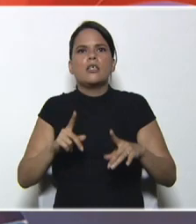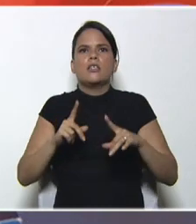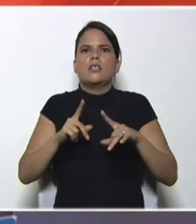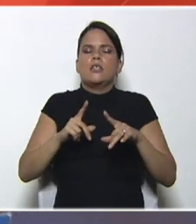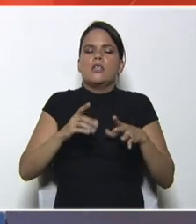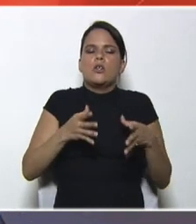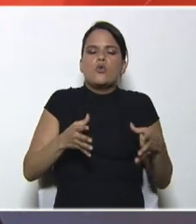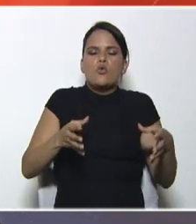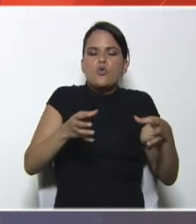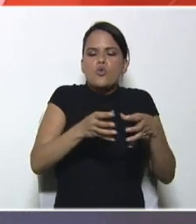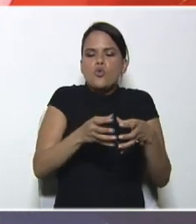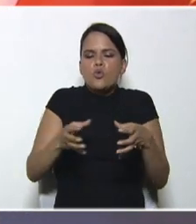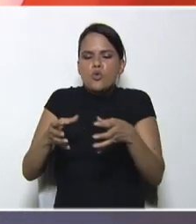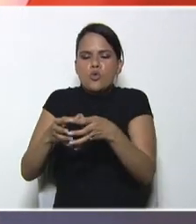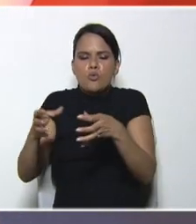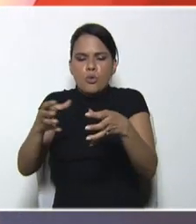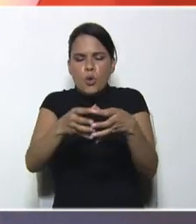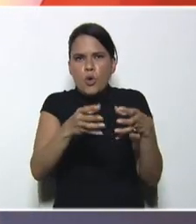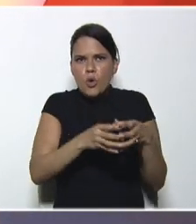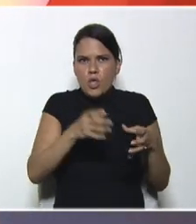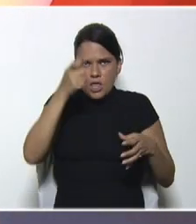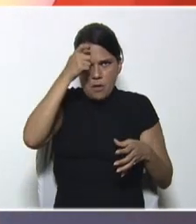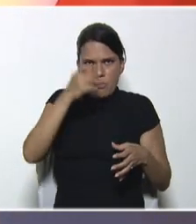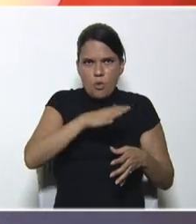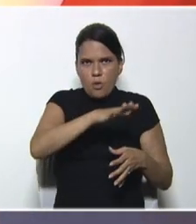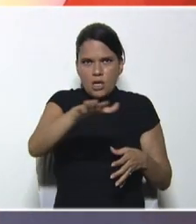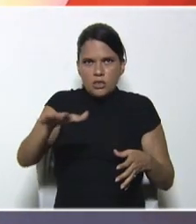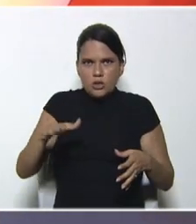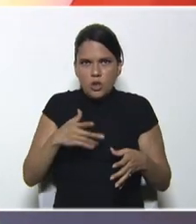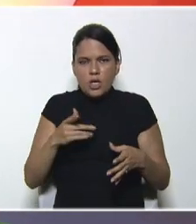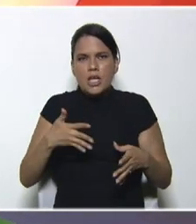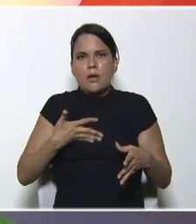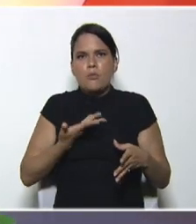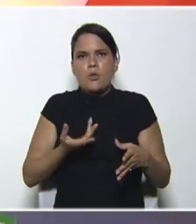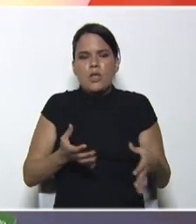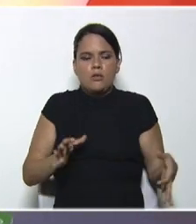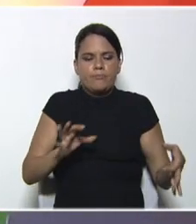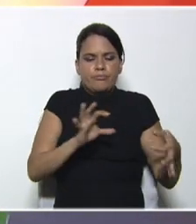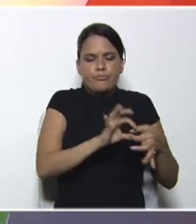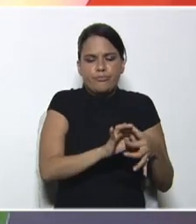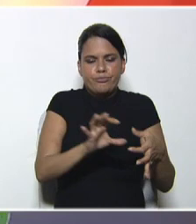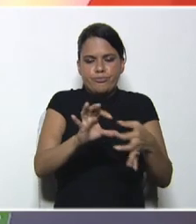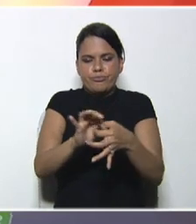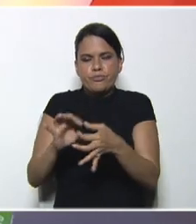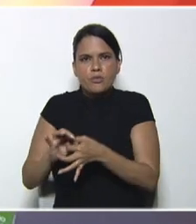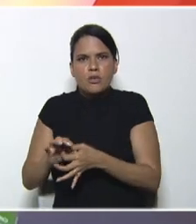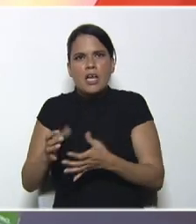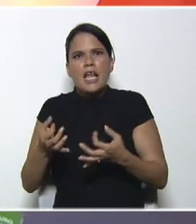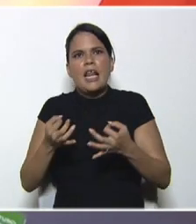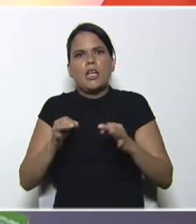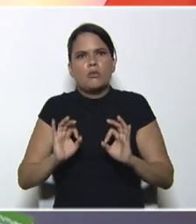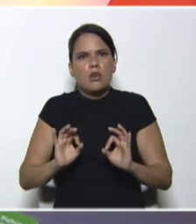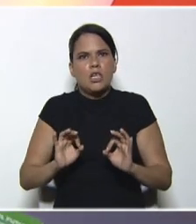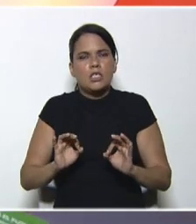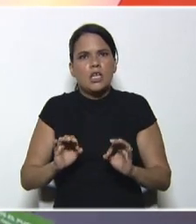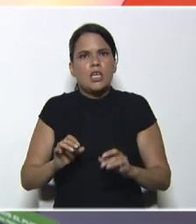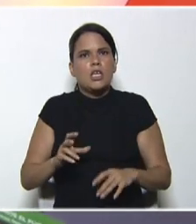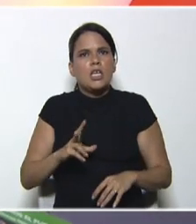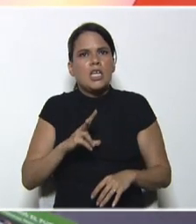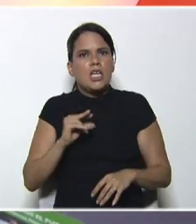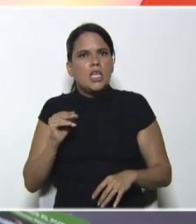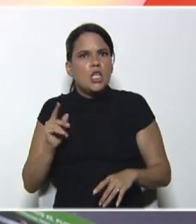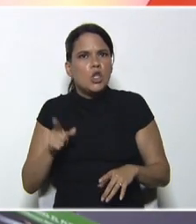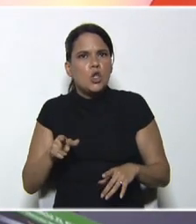los miembros de poblaciones que se reproducen y pueden reproducirse entre sí en la naturaleza, y no de acuerdo a